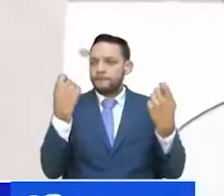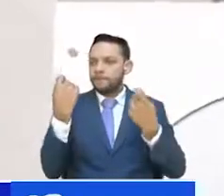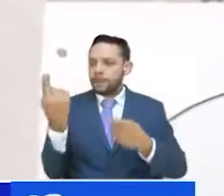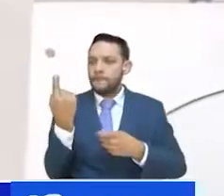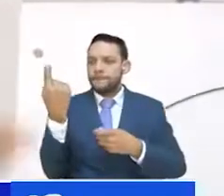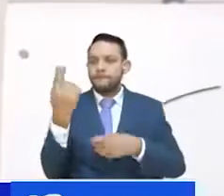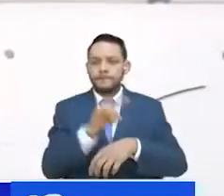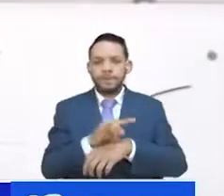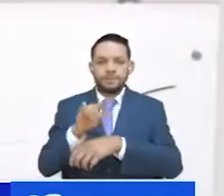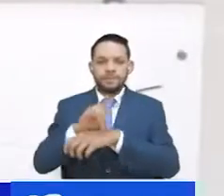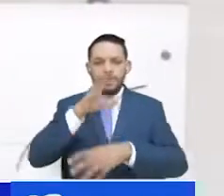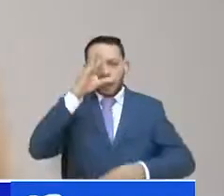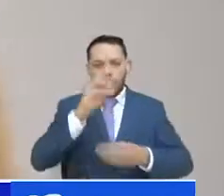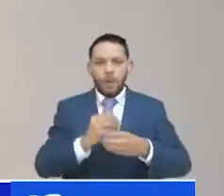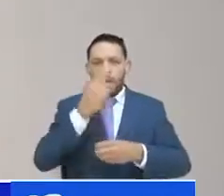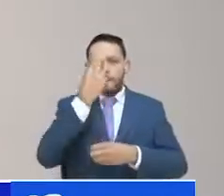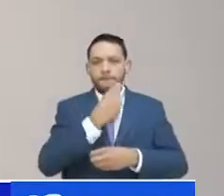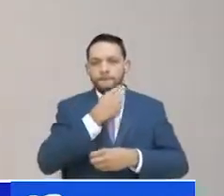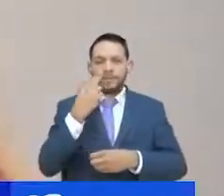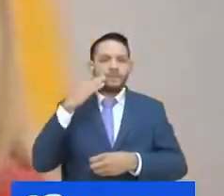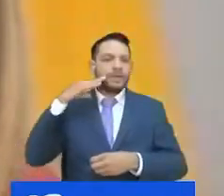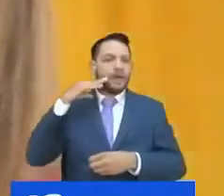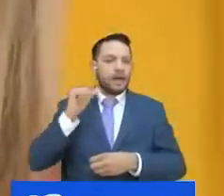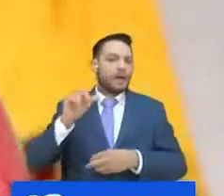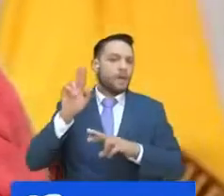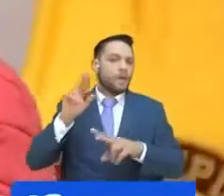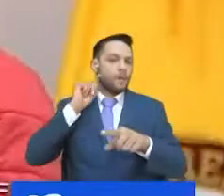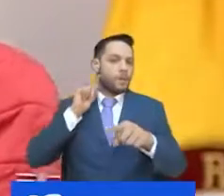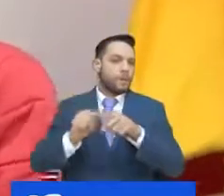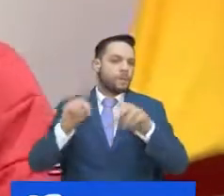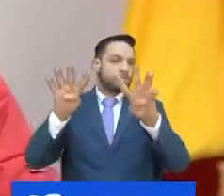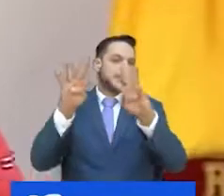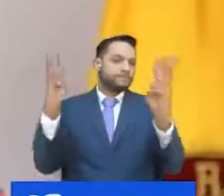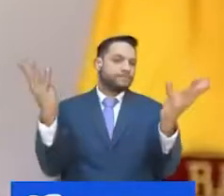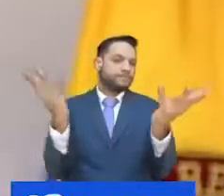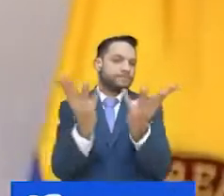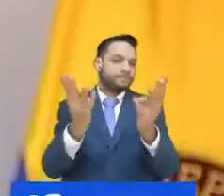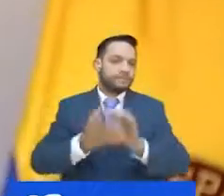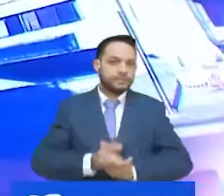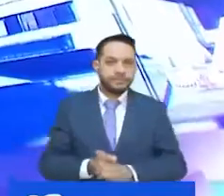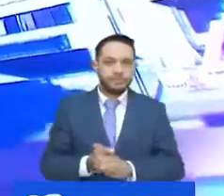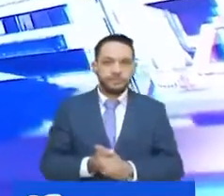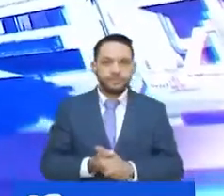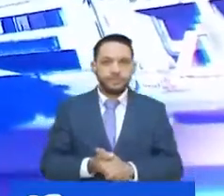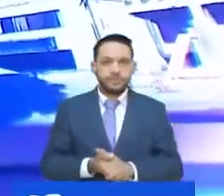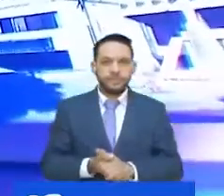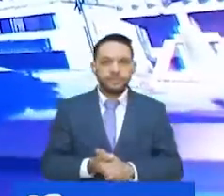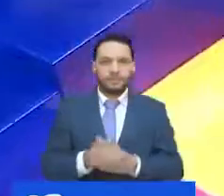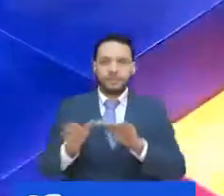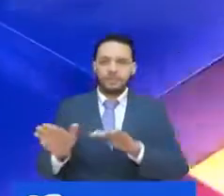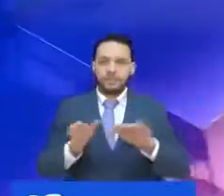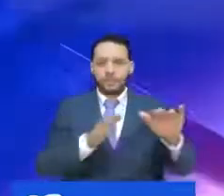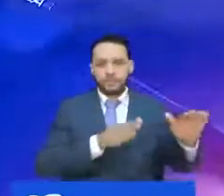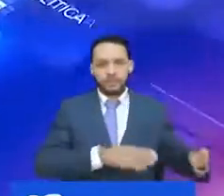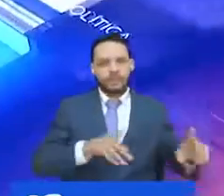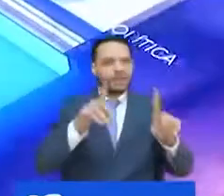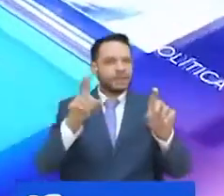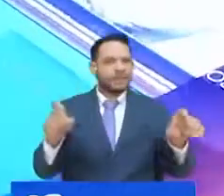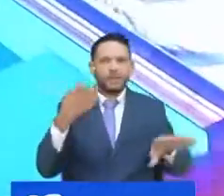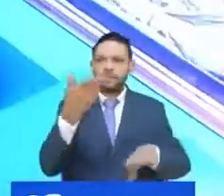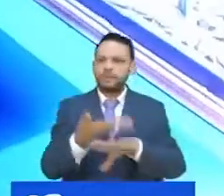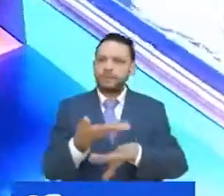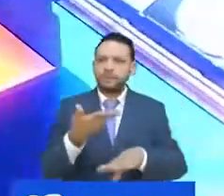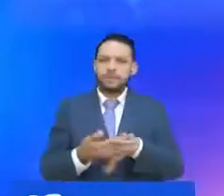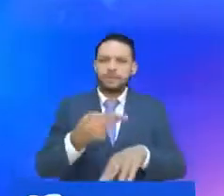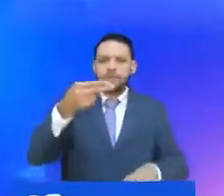sistema son los compromisos de esta quindiana que espera llegar al Congreso de la República. Ahora vamos a conocer las propuestas de Humberto